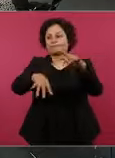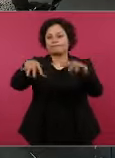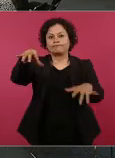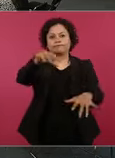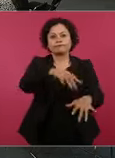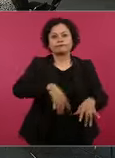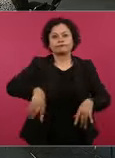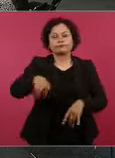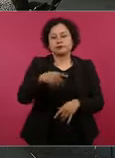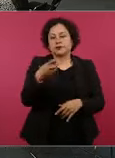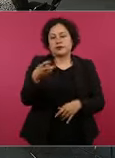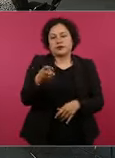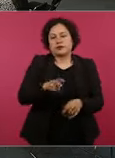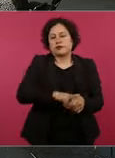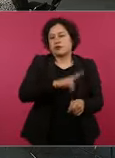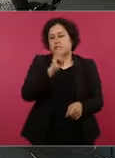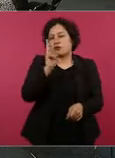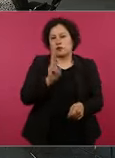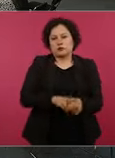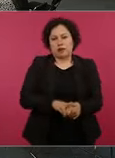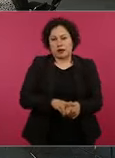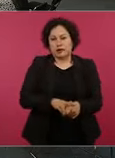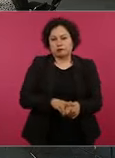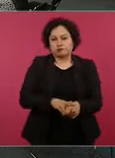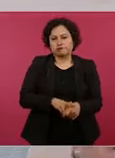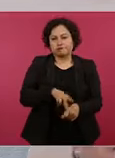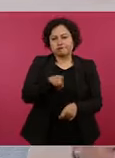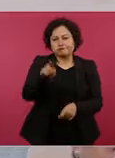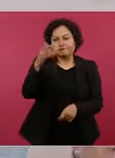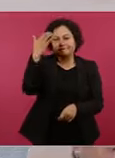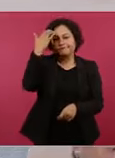Eso se da uno cuenta, que lo están a uno ya